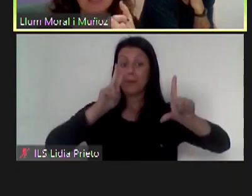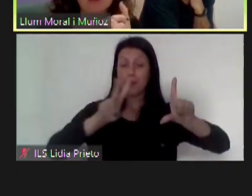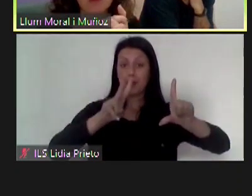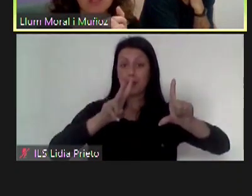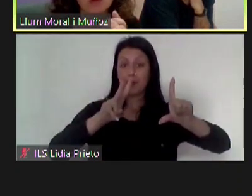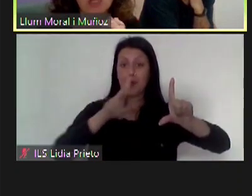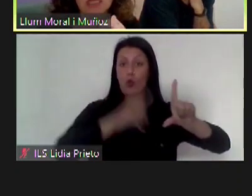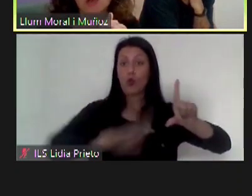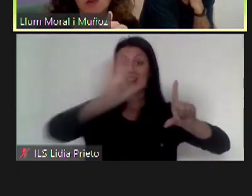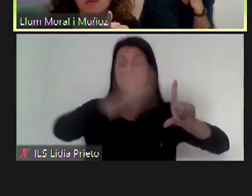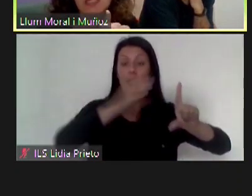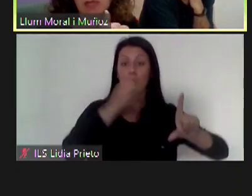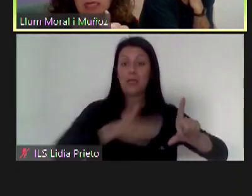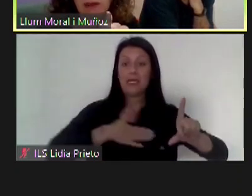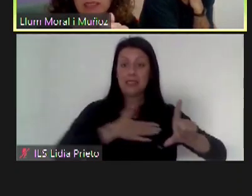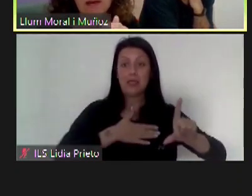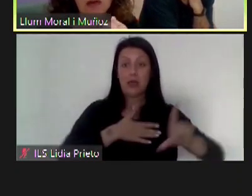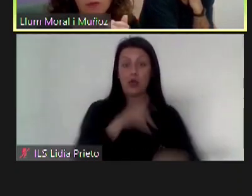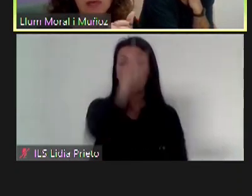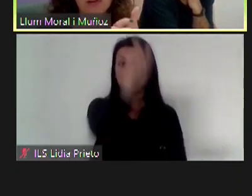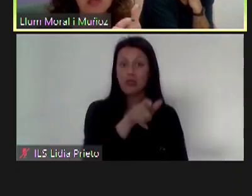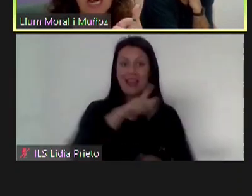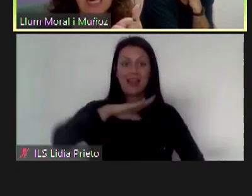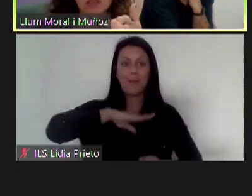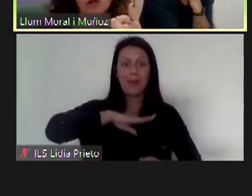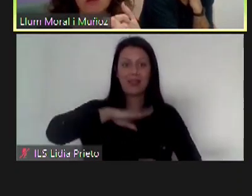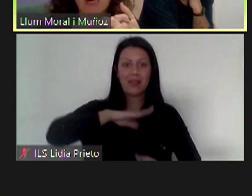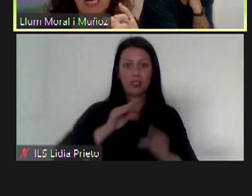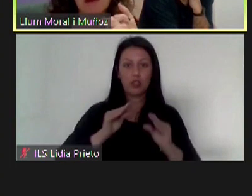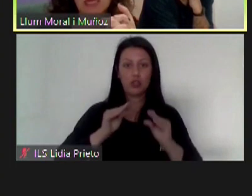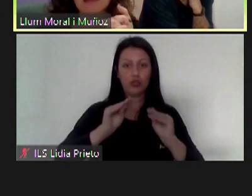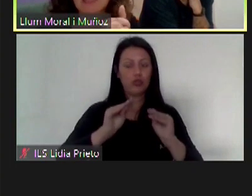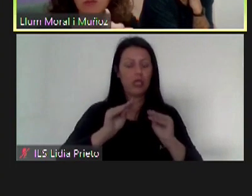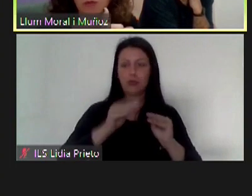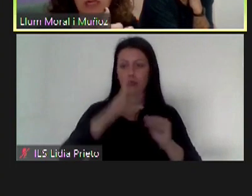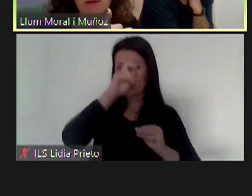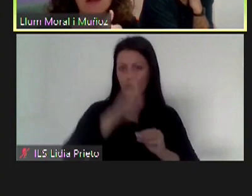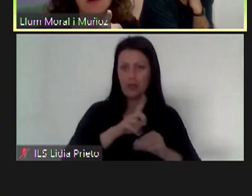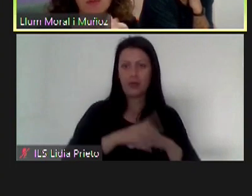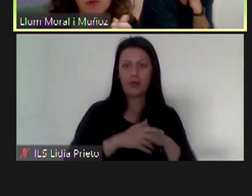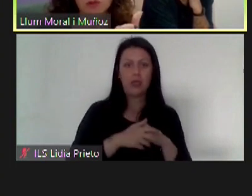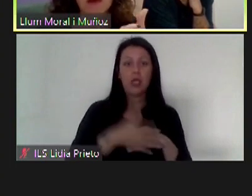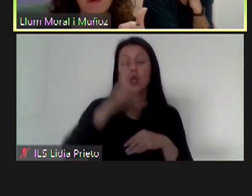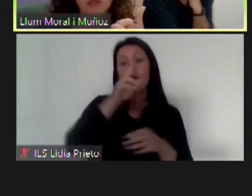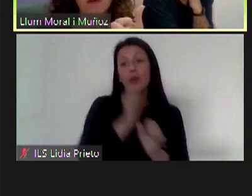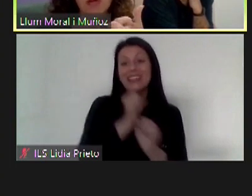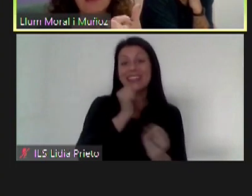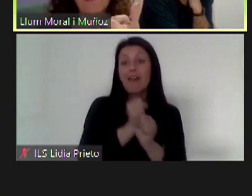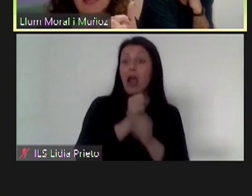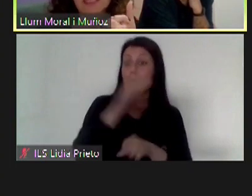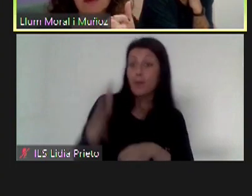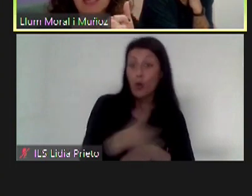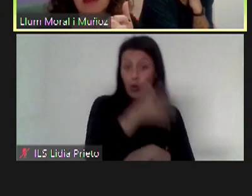el cual el individuo es consciente de sus propias capacidades, puede afrontar las tensiones normales de la vida, puede trabajar de forma productiva y